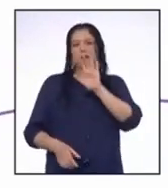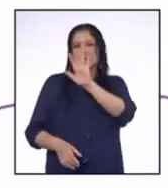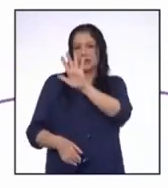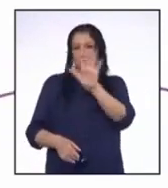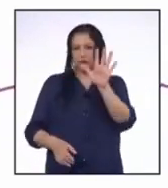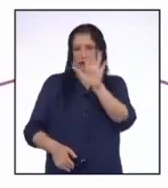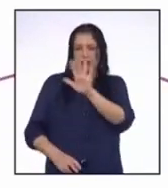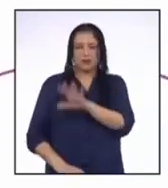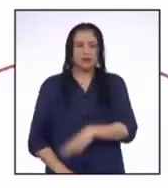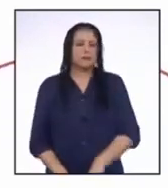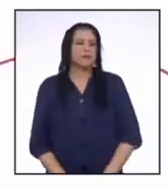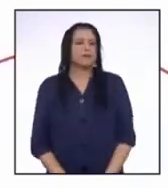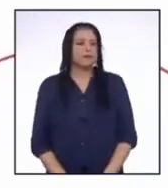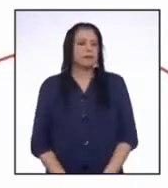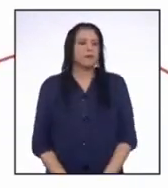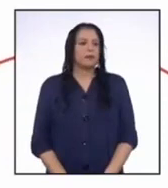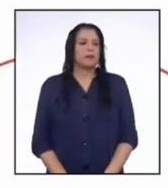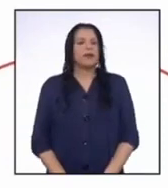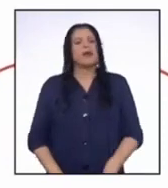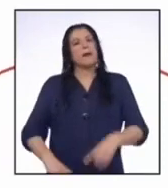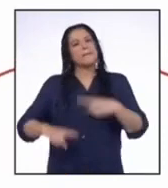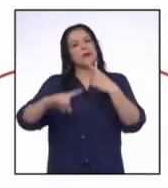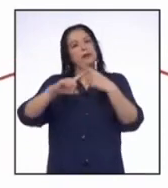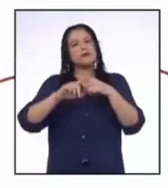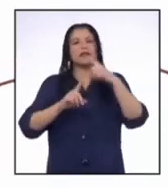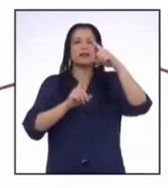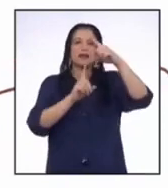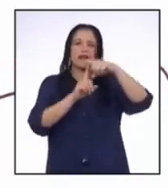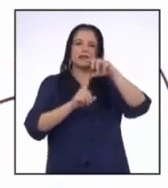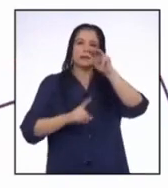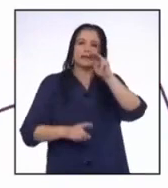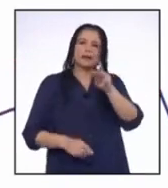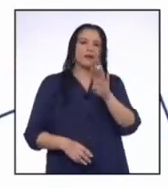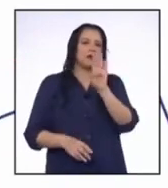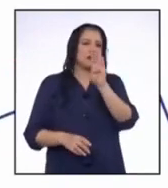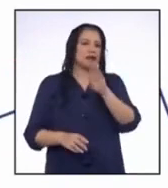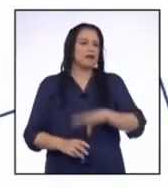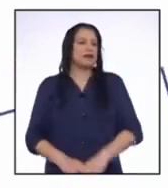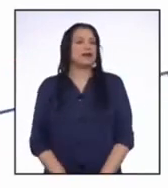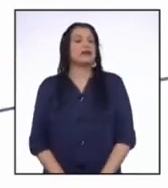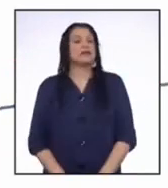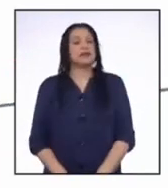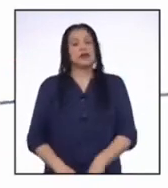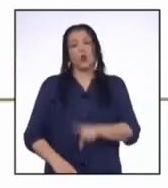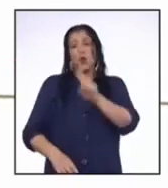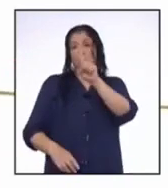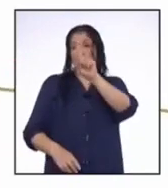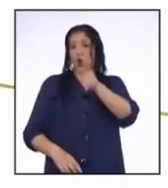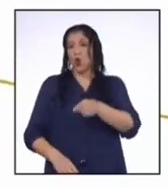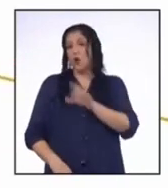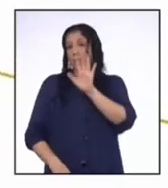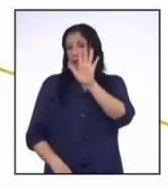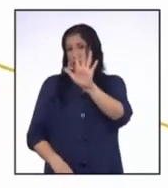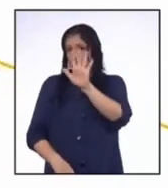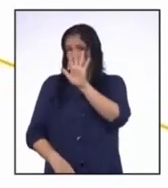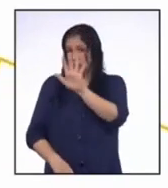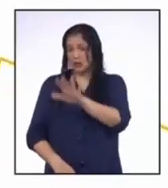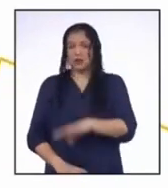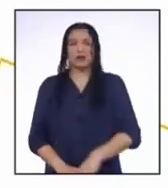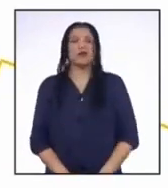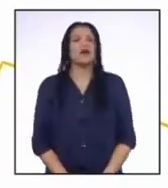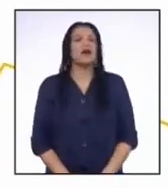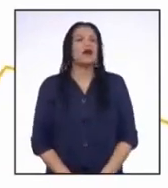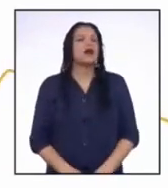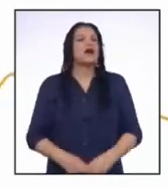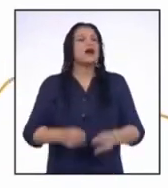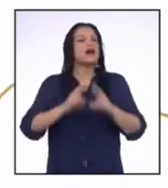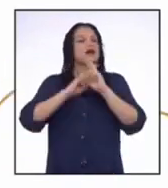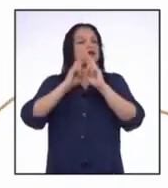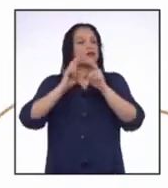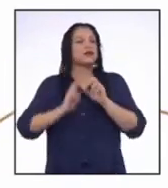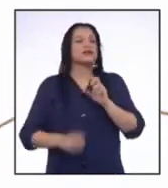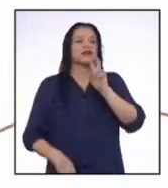1,55 décimos. Multiplicando el valor de la tasa metabólica basal con el valor del nivel de actividad, tengo